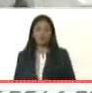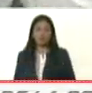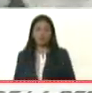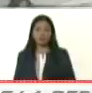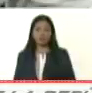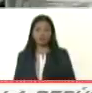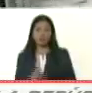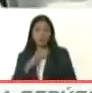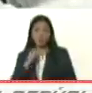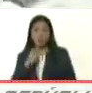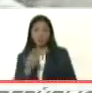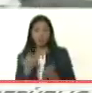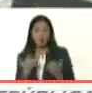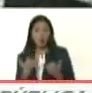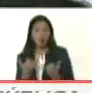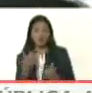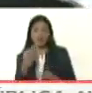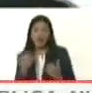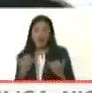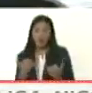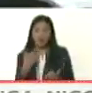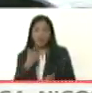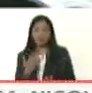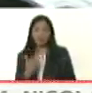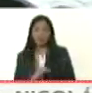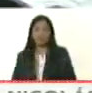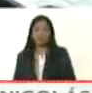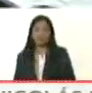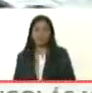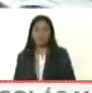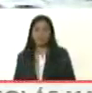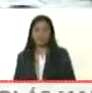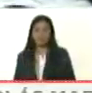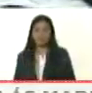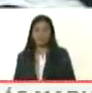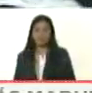Era lo que estábamos hablando, precisamente.